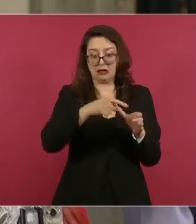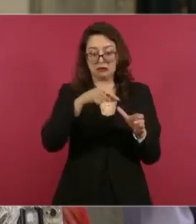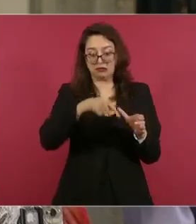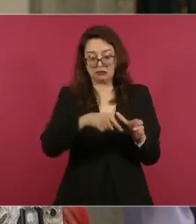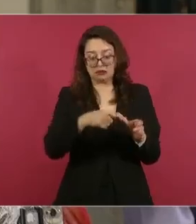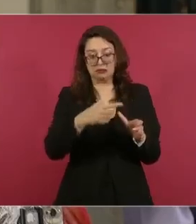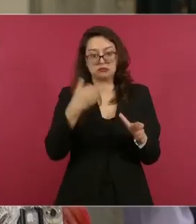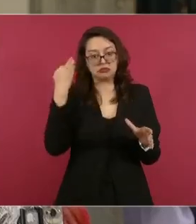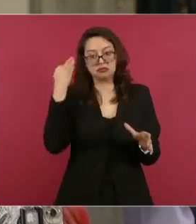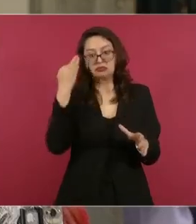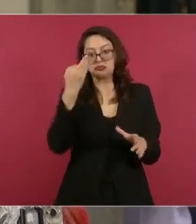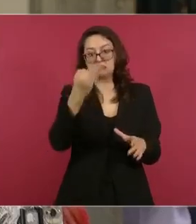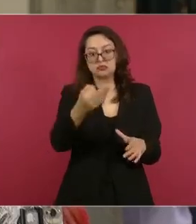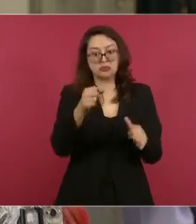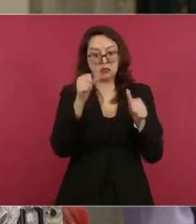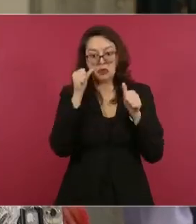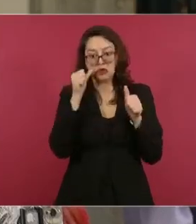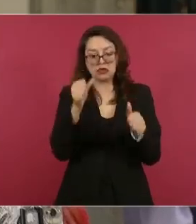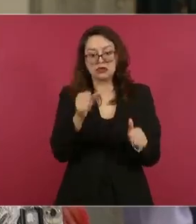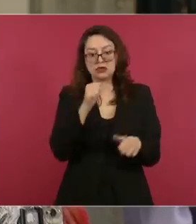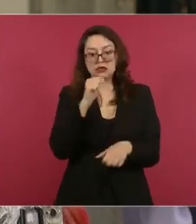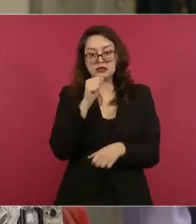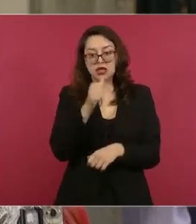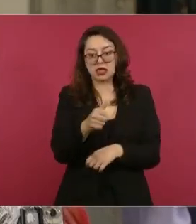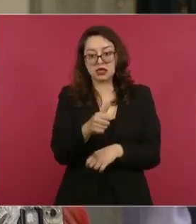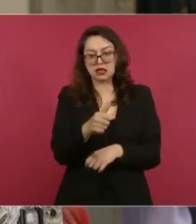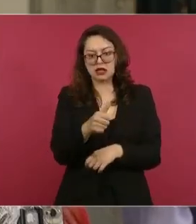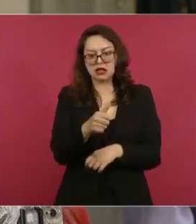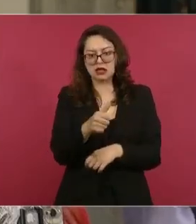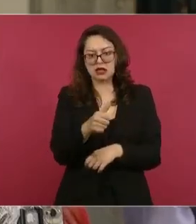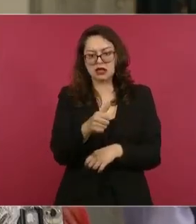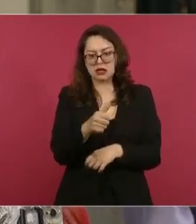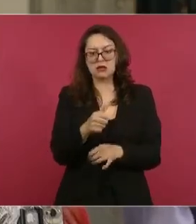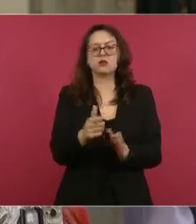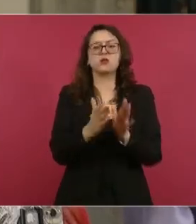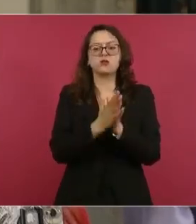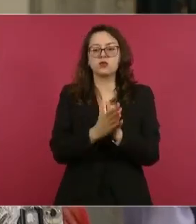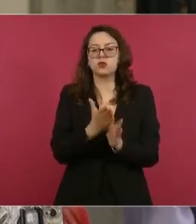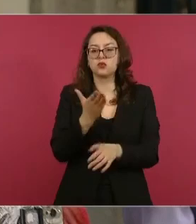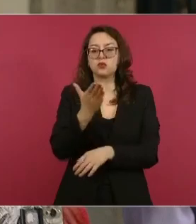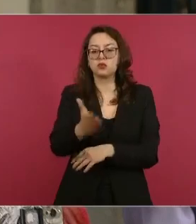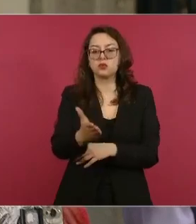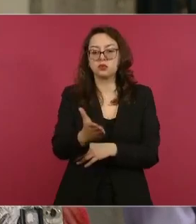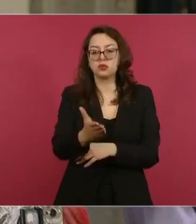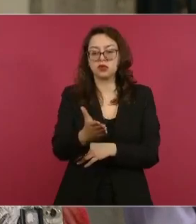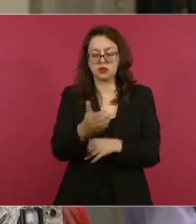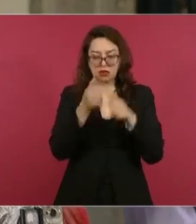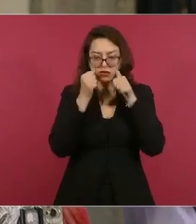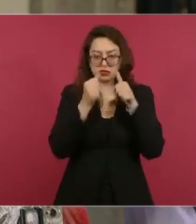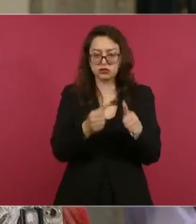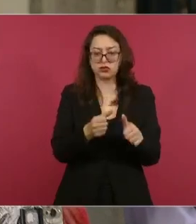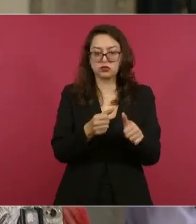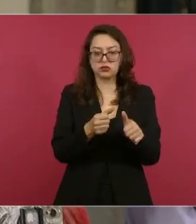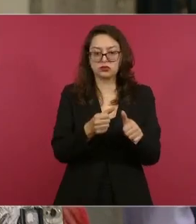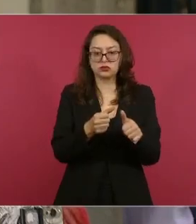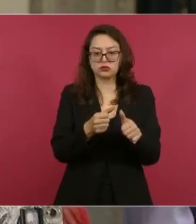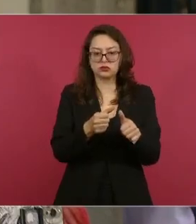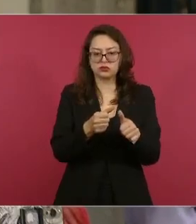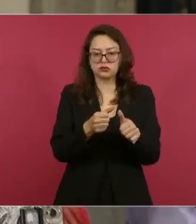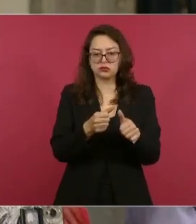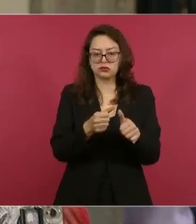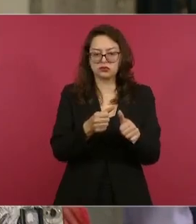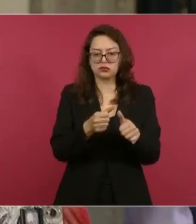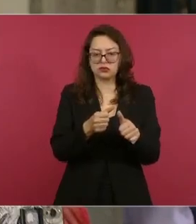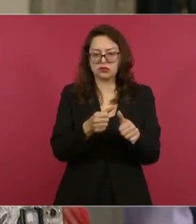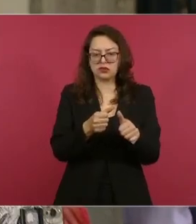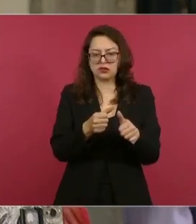bote, no han querido atender. Le pido de favor de nueva cuenta que ojalá lo atiendan. En Isla de Cedros,